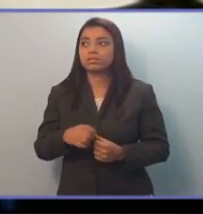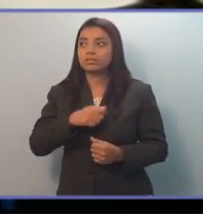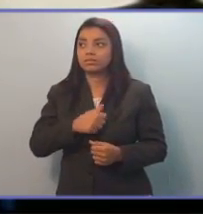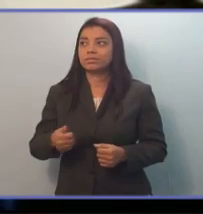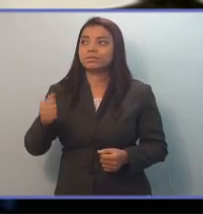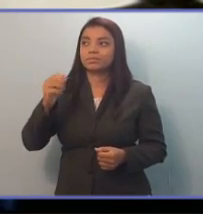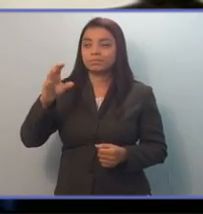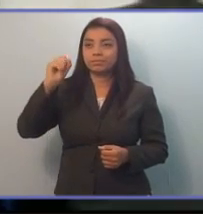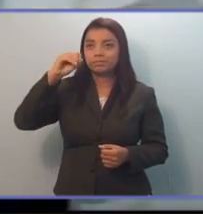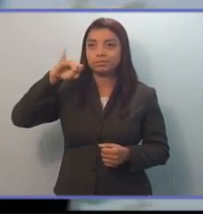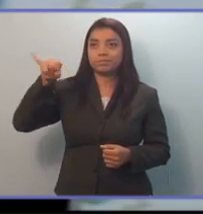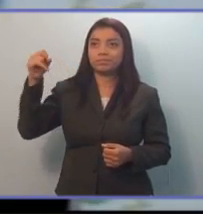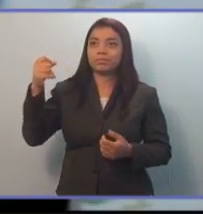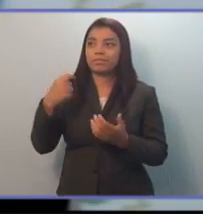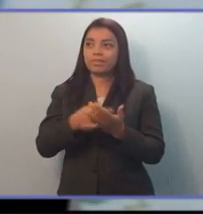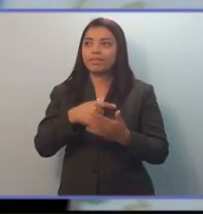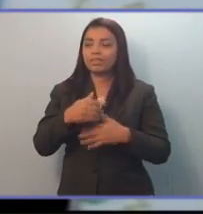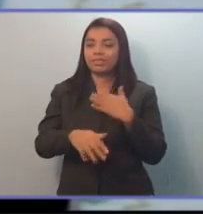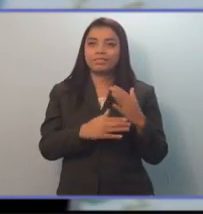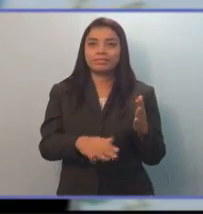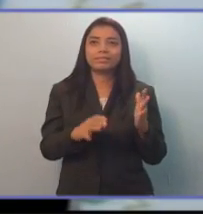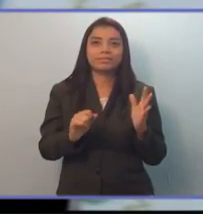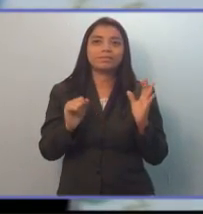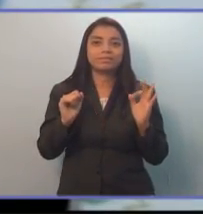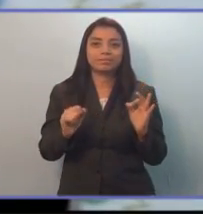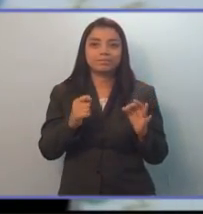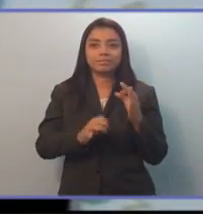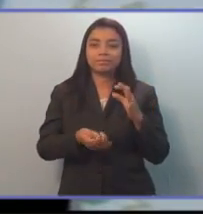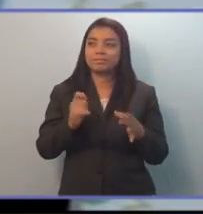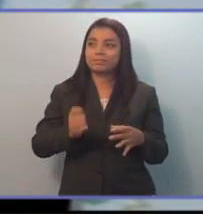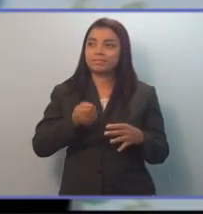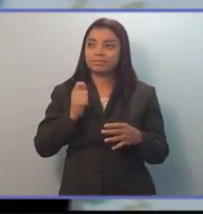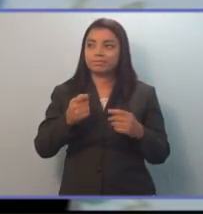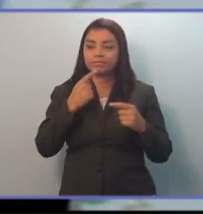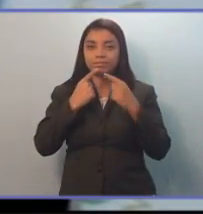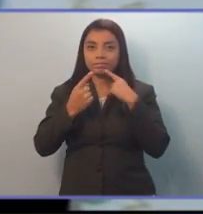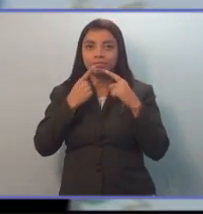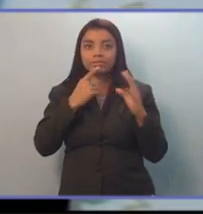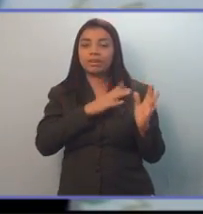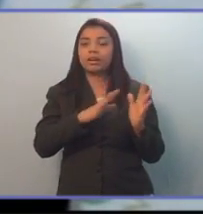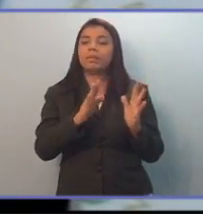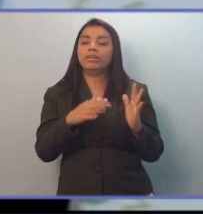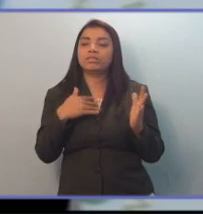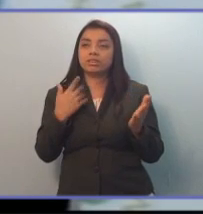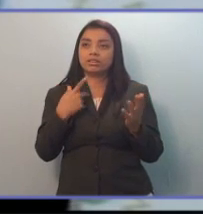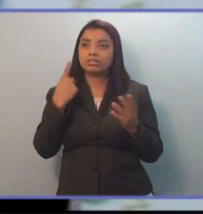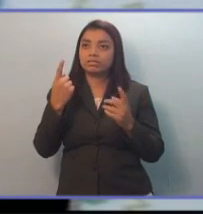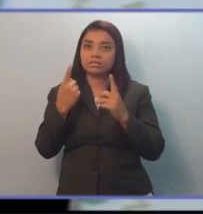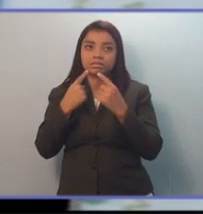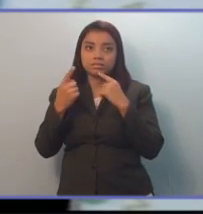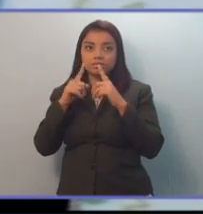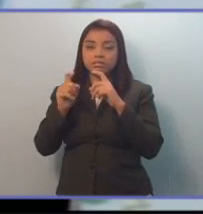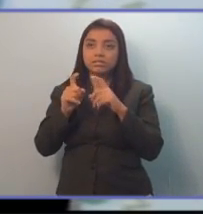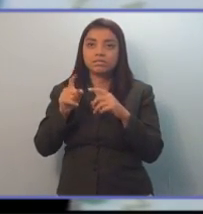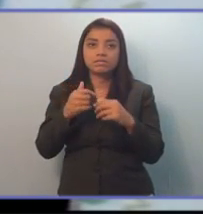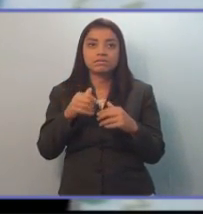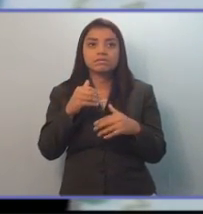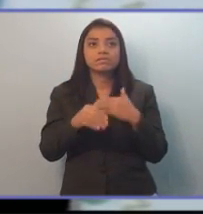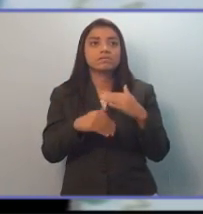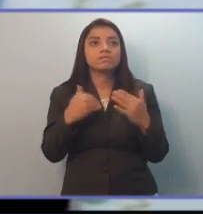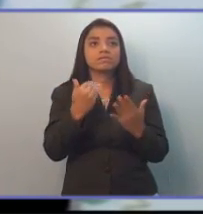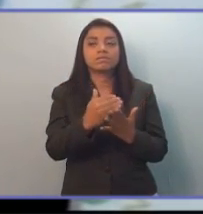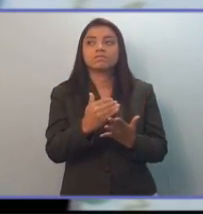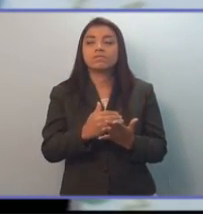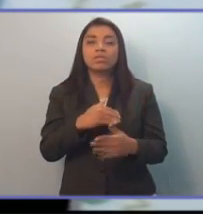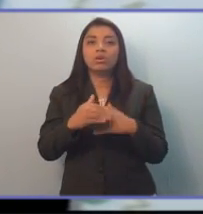de Justicia hay una comisión de jueces que se encargan primeramente de entrevistar a los aspirantes, ¿no?, que van en las ternas enviadas